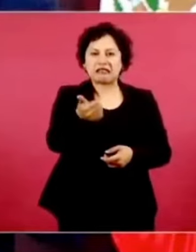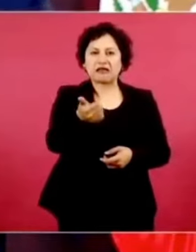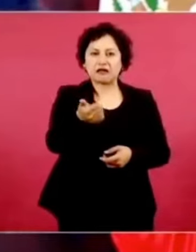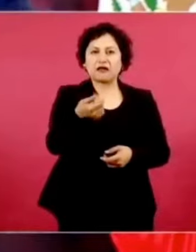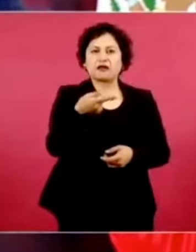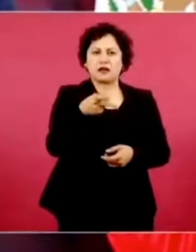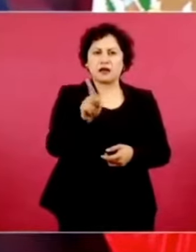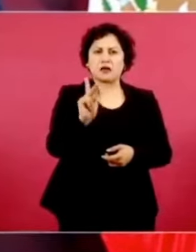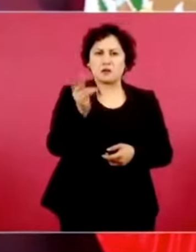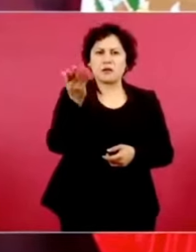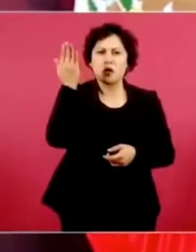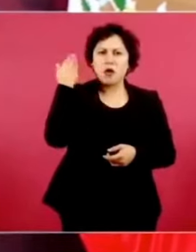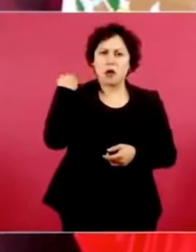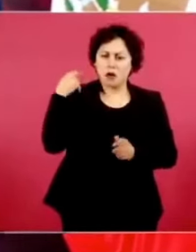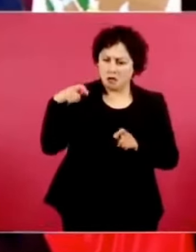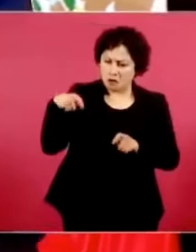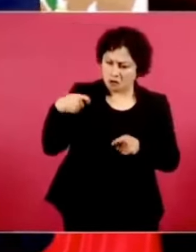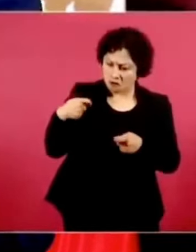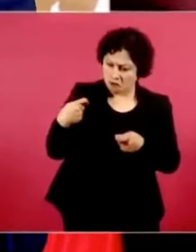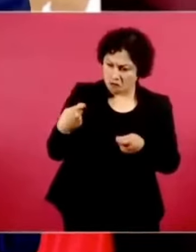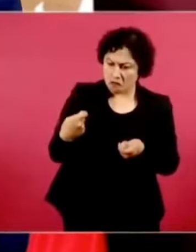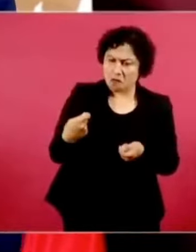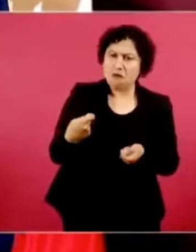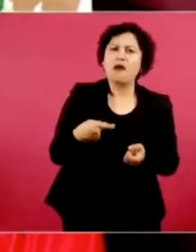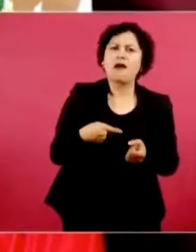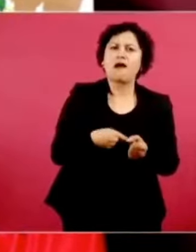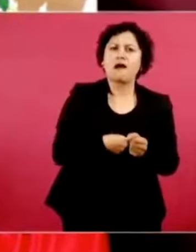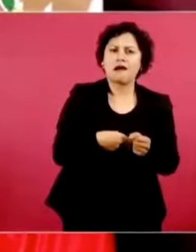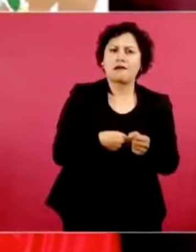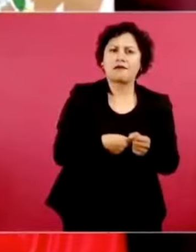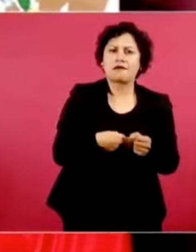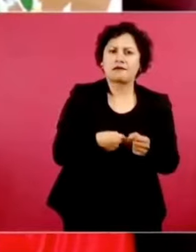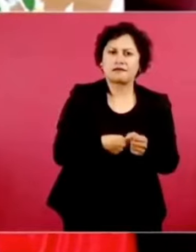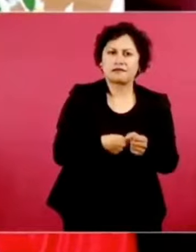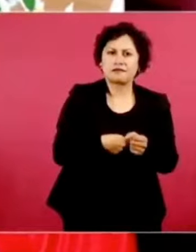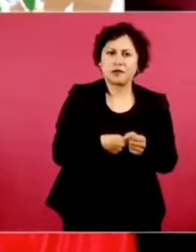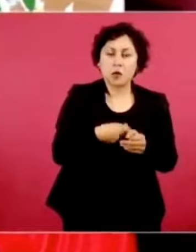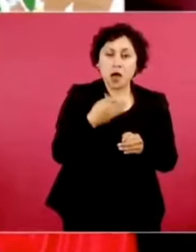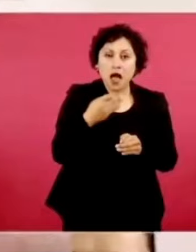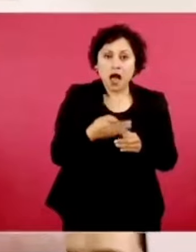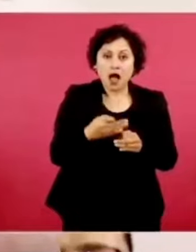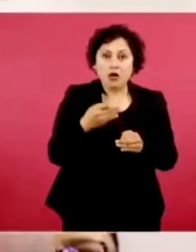nos sentimos orgullosos de ese pasado glorioso,